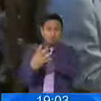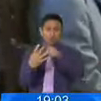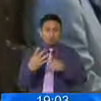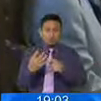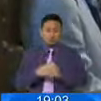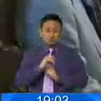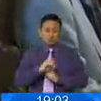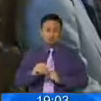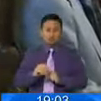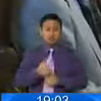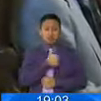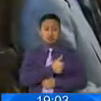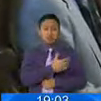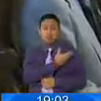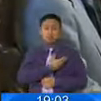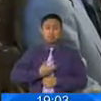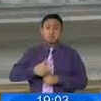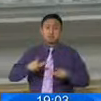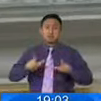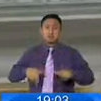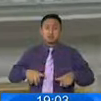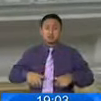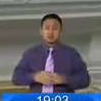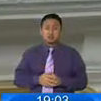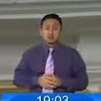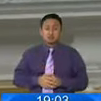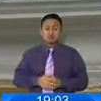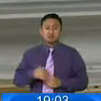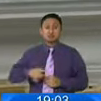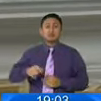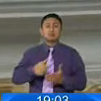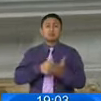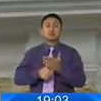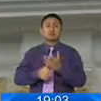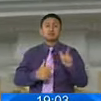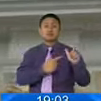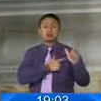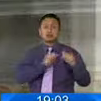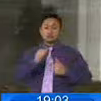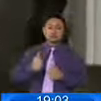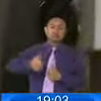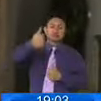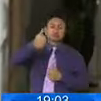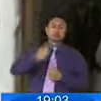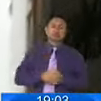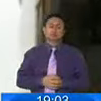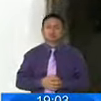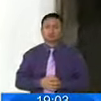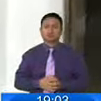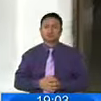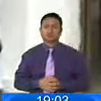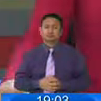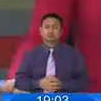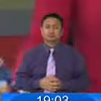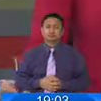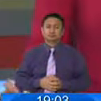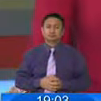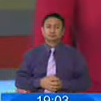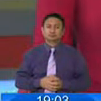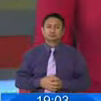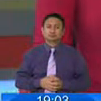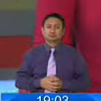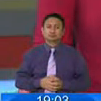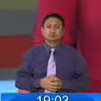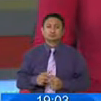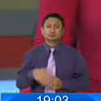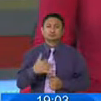habría considerado el propio presidente de la República, será el Ministerio de Defensa Nacional. Informó Javier Rosero. A